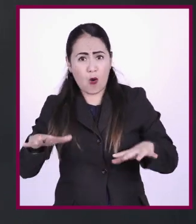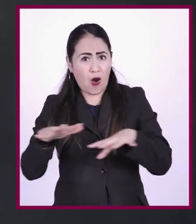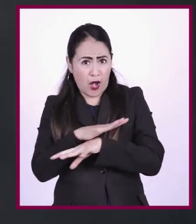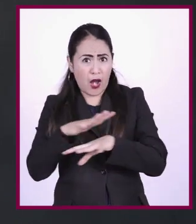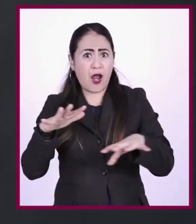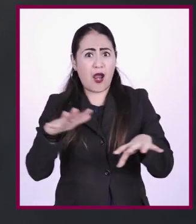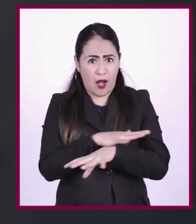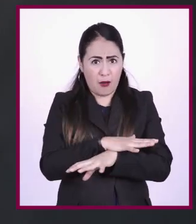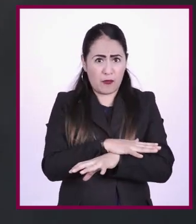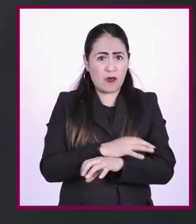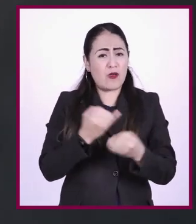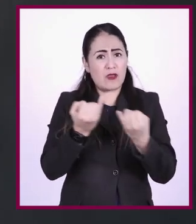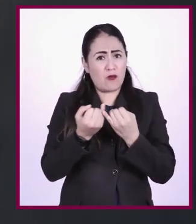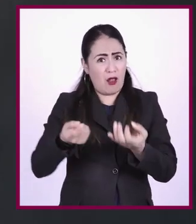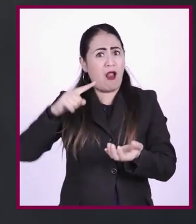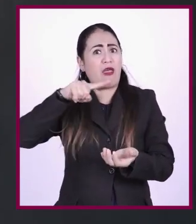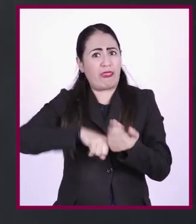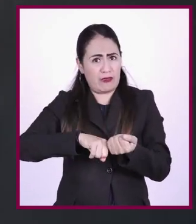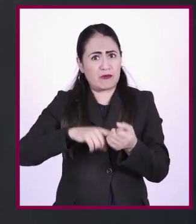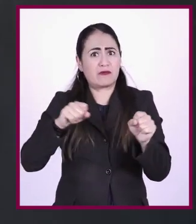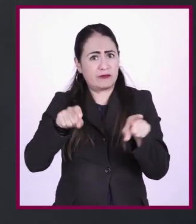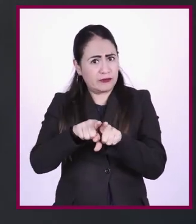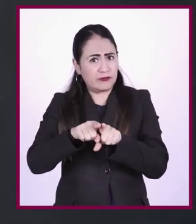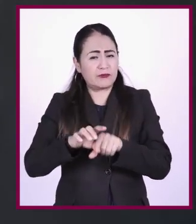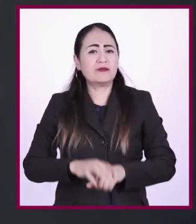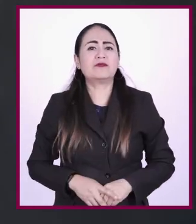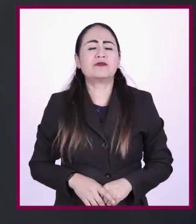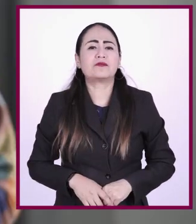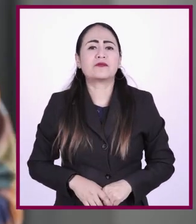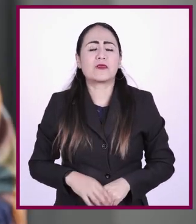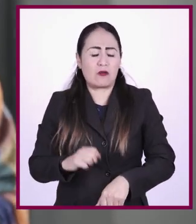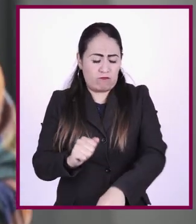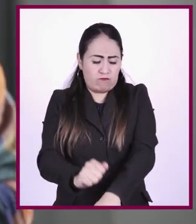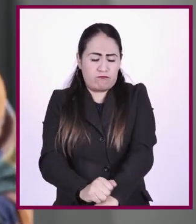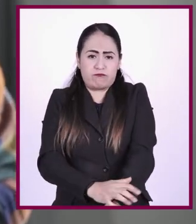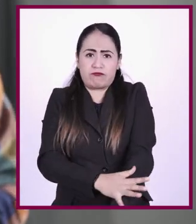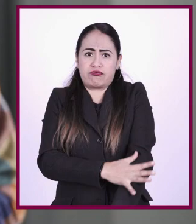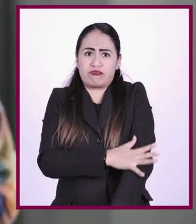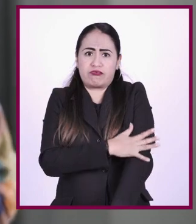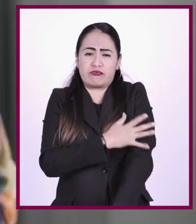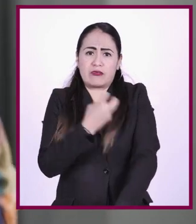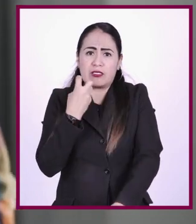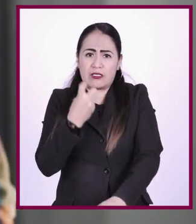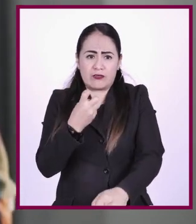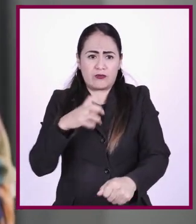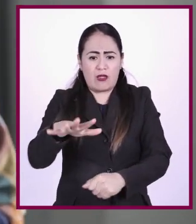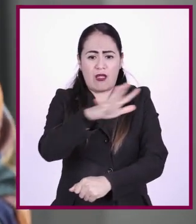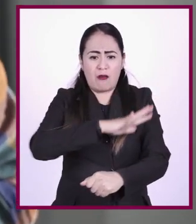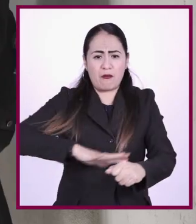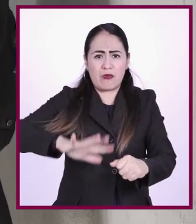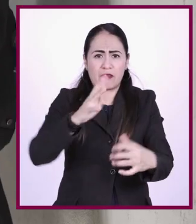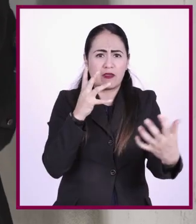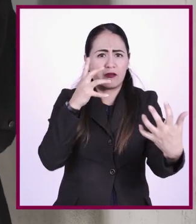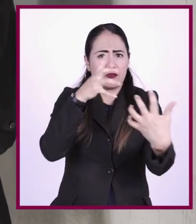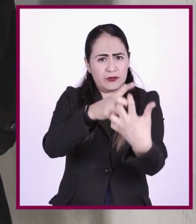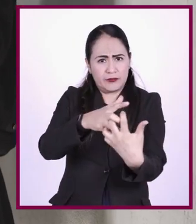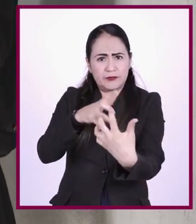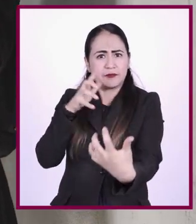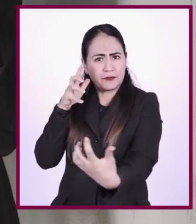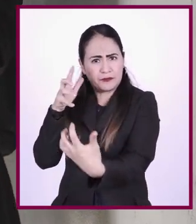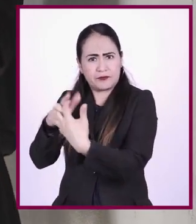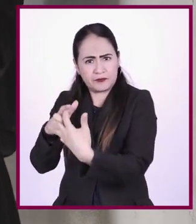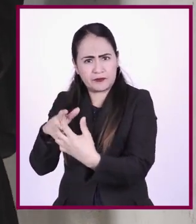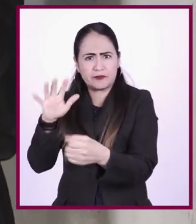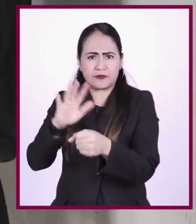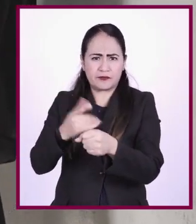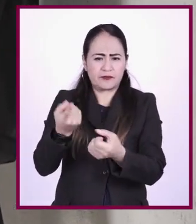cuerpo, fisiológicos y endocrinos. Se considera que las emociones tienen una función de adaptación al medio, pues refieren